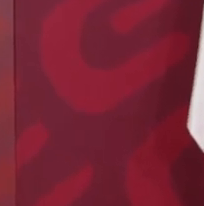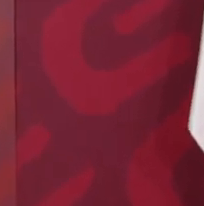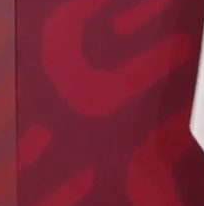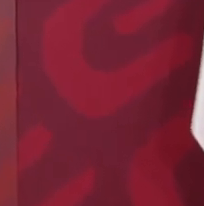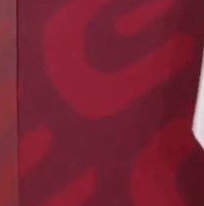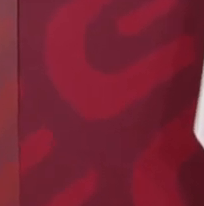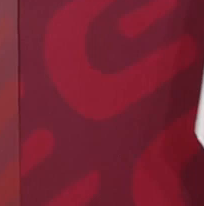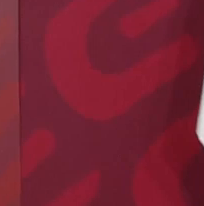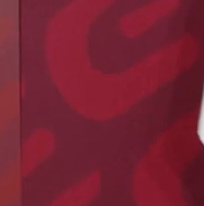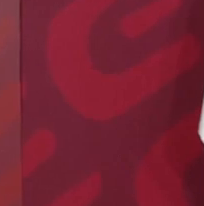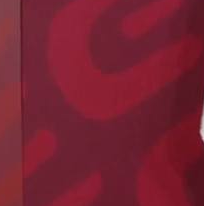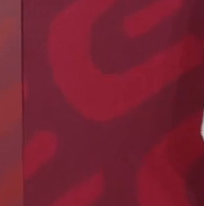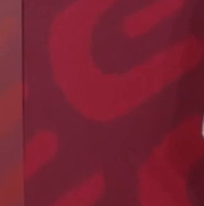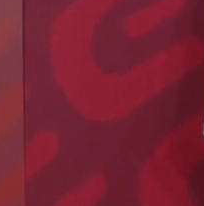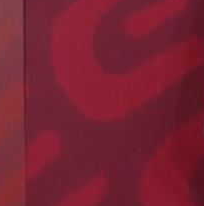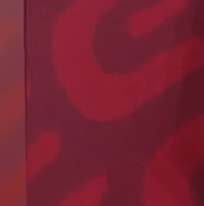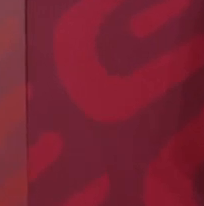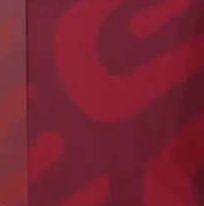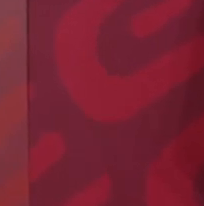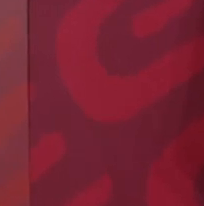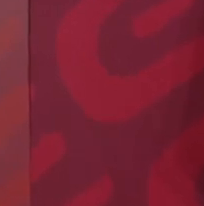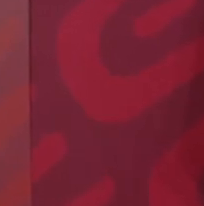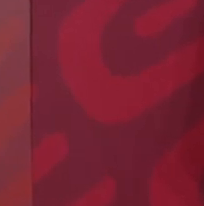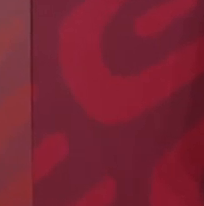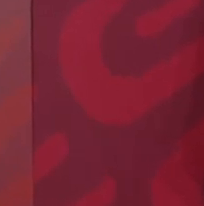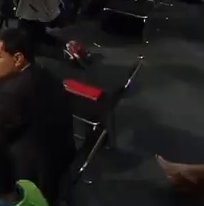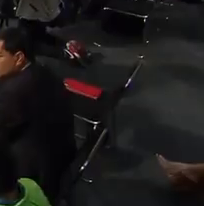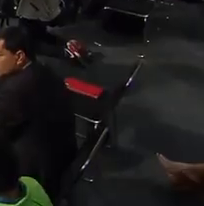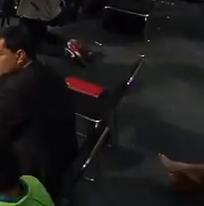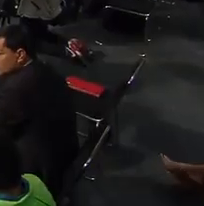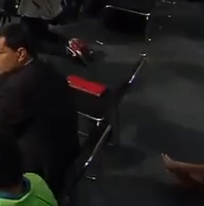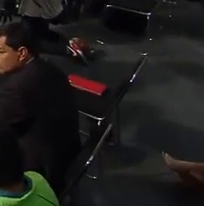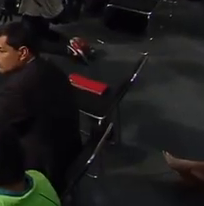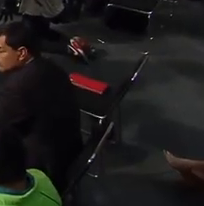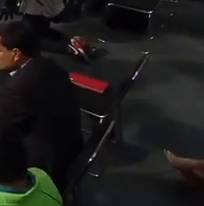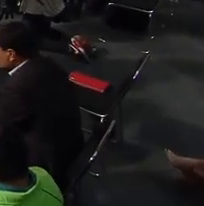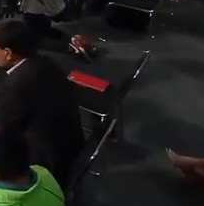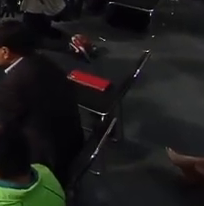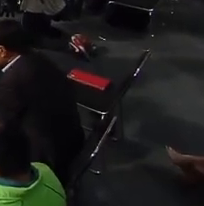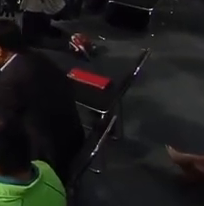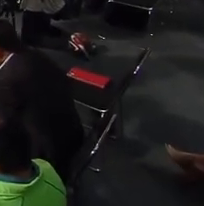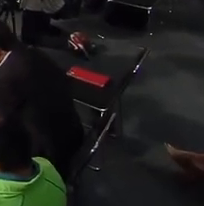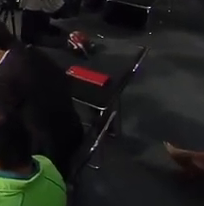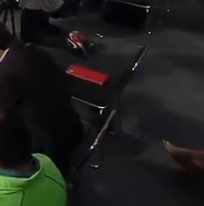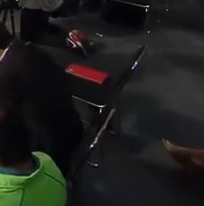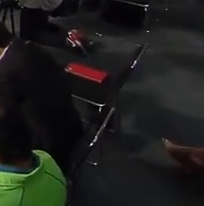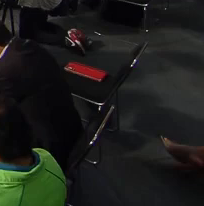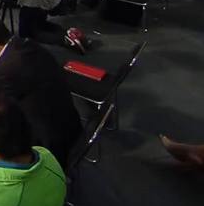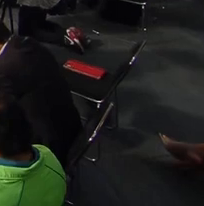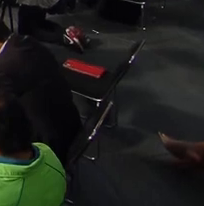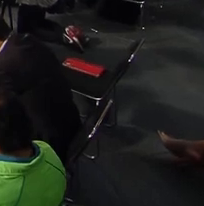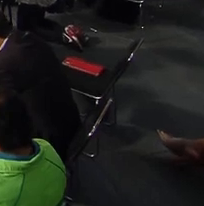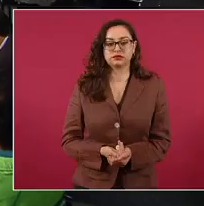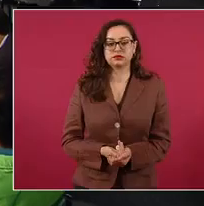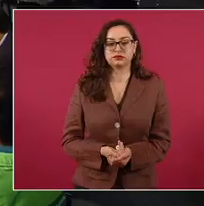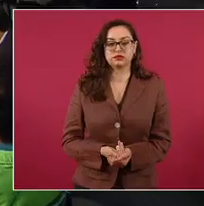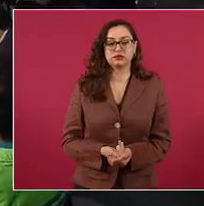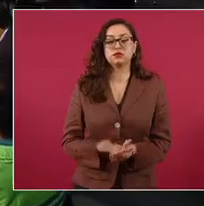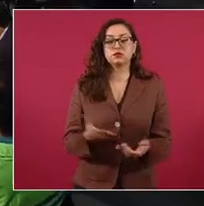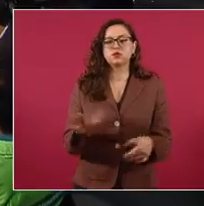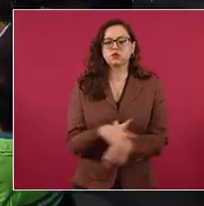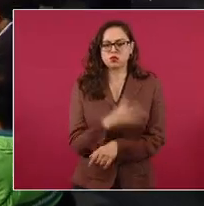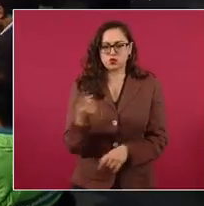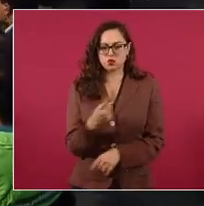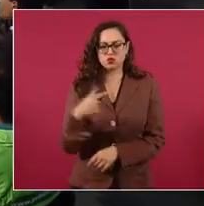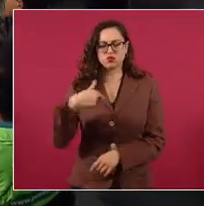que el castigar a los responsables, pues, es un asunto